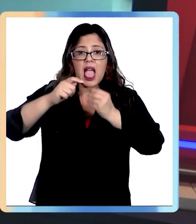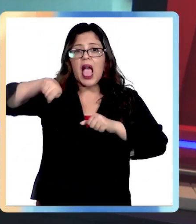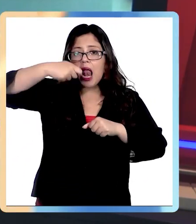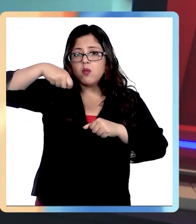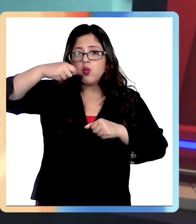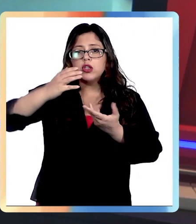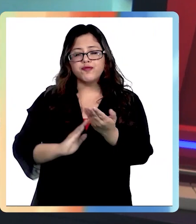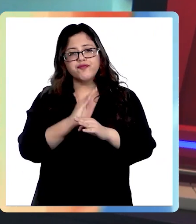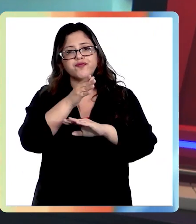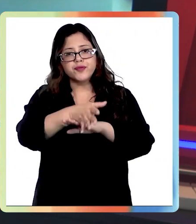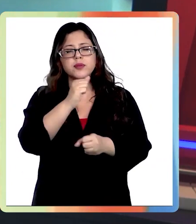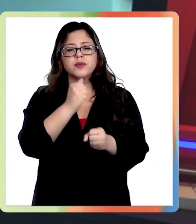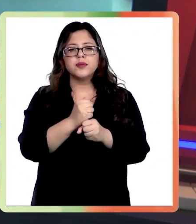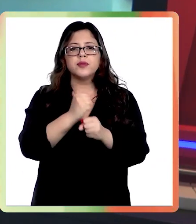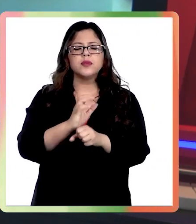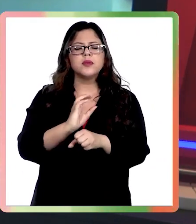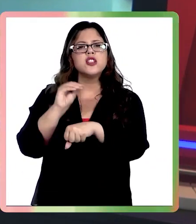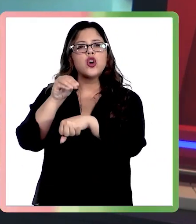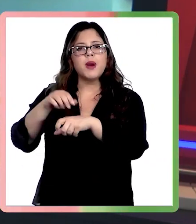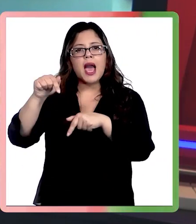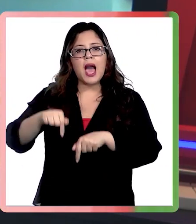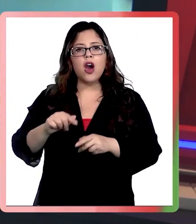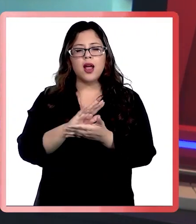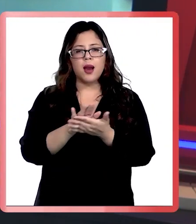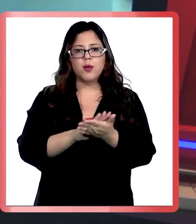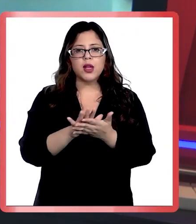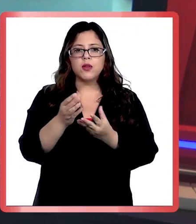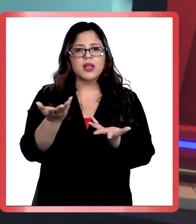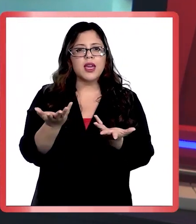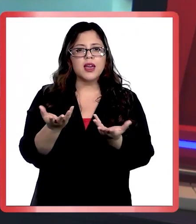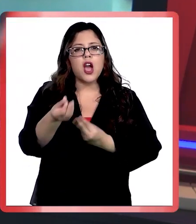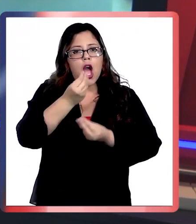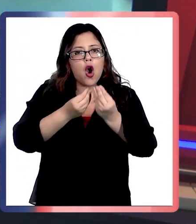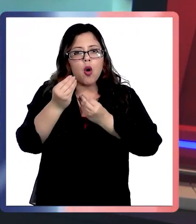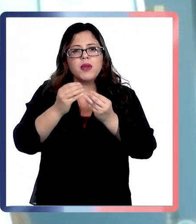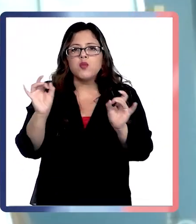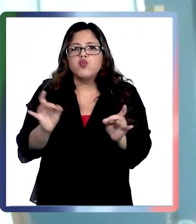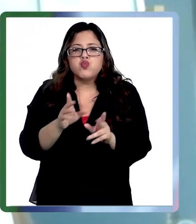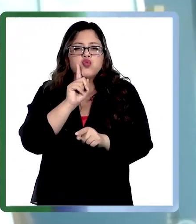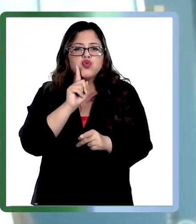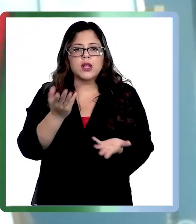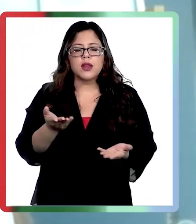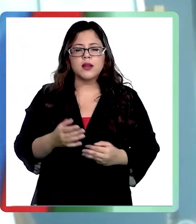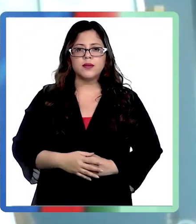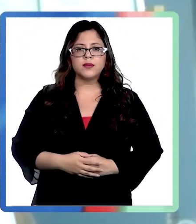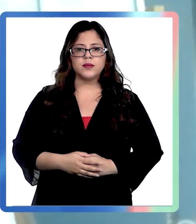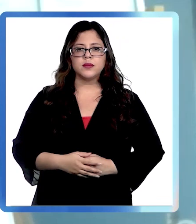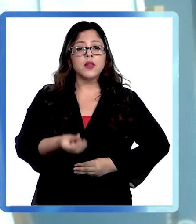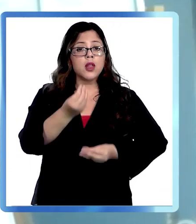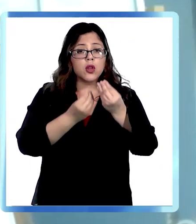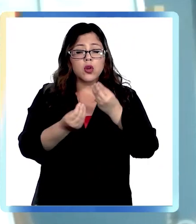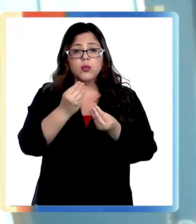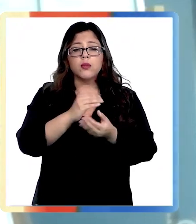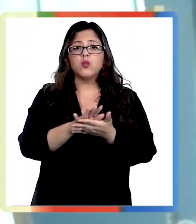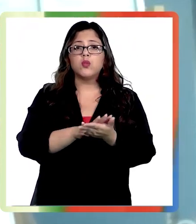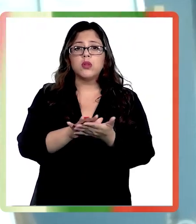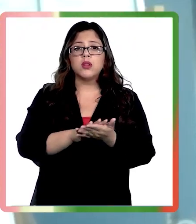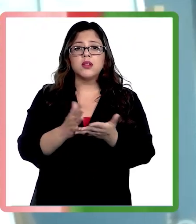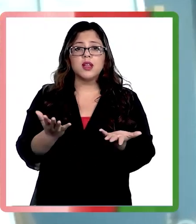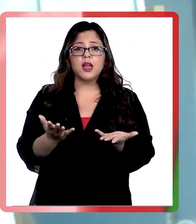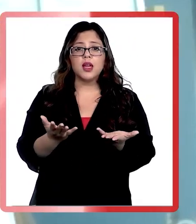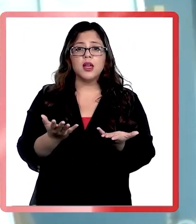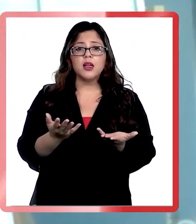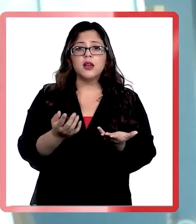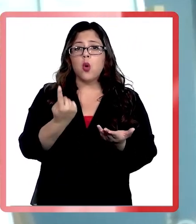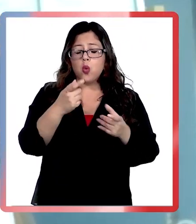época a su trabajo. ¿Qué recomendaría usted en esta época, por ejemplo? ¿Qué cosas, qué colaciones llevar? En cuanto a colaciones, podría ser una